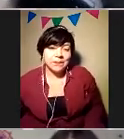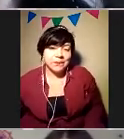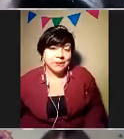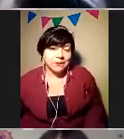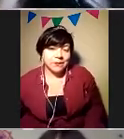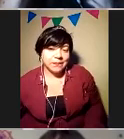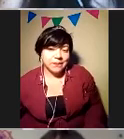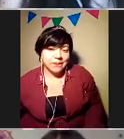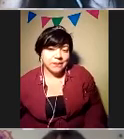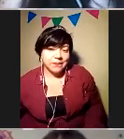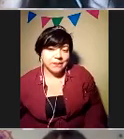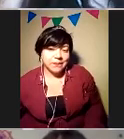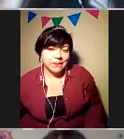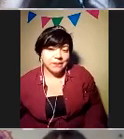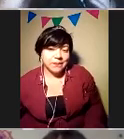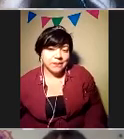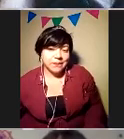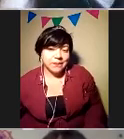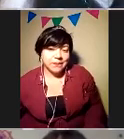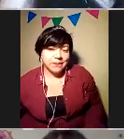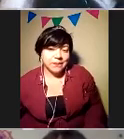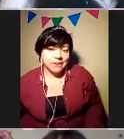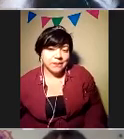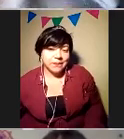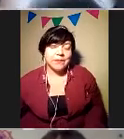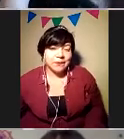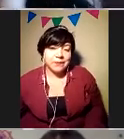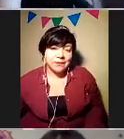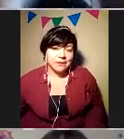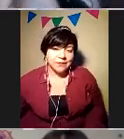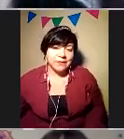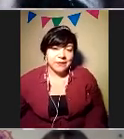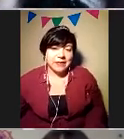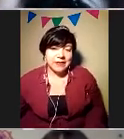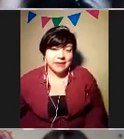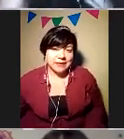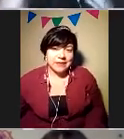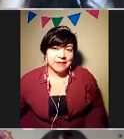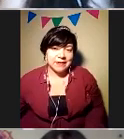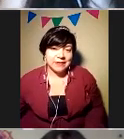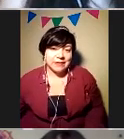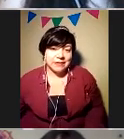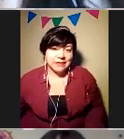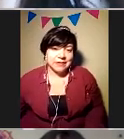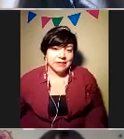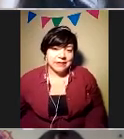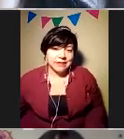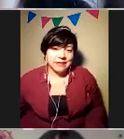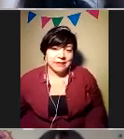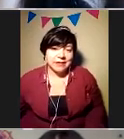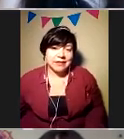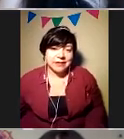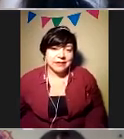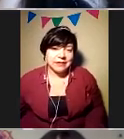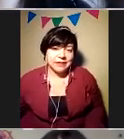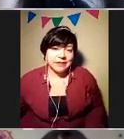volvemos a encontrar ya en el inicio del nuevo mes en la sesión. Tercera sesión de este club, que es El Corset que Aprieta, roles de género,